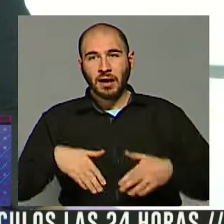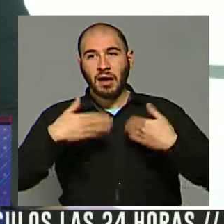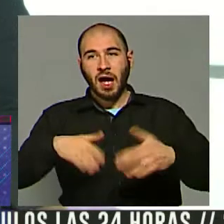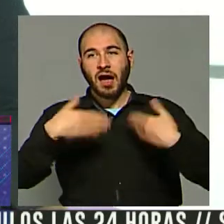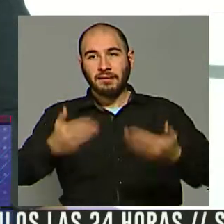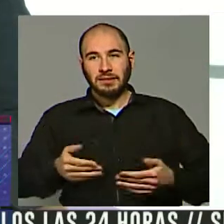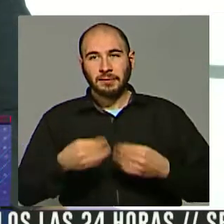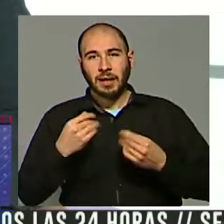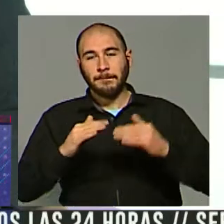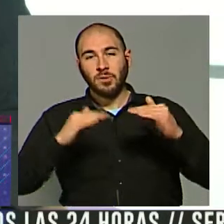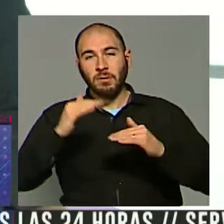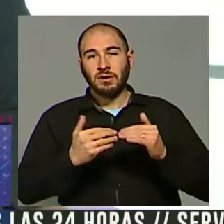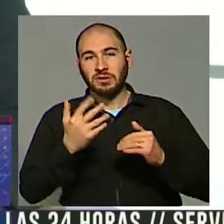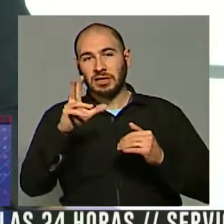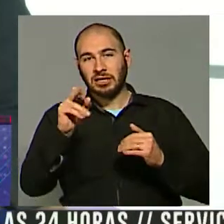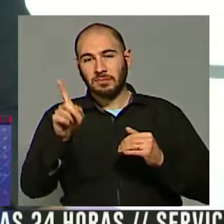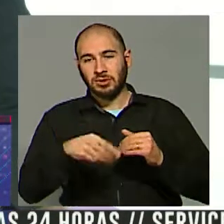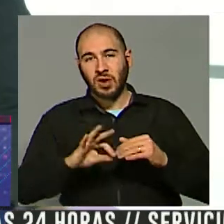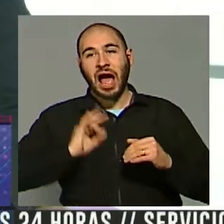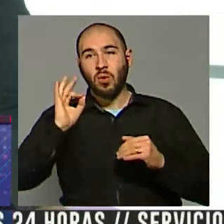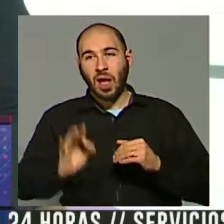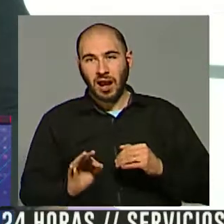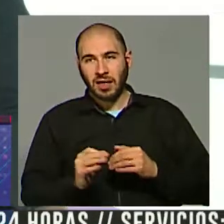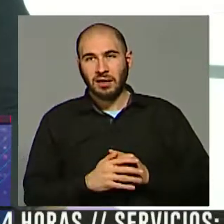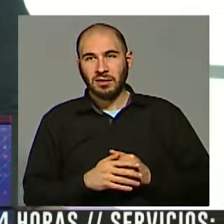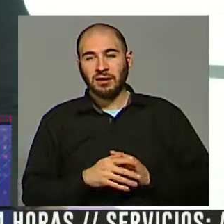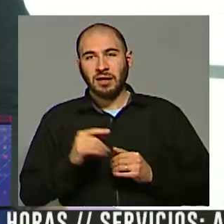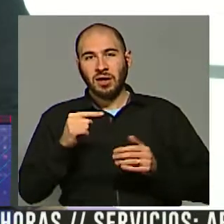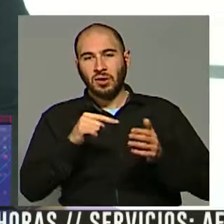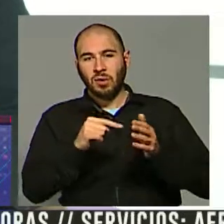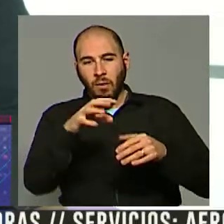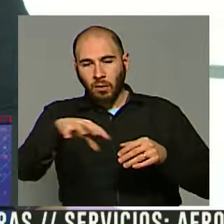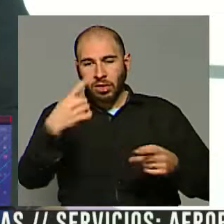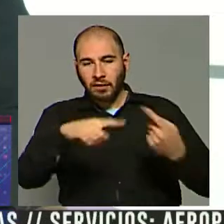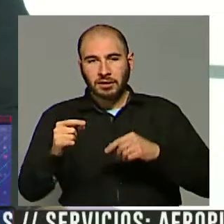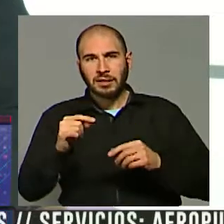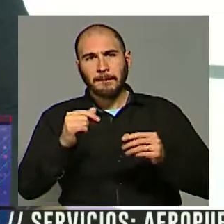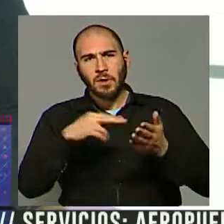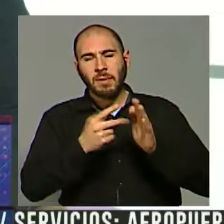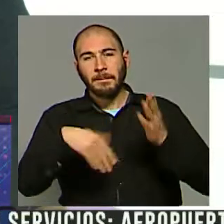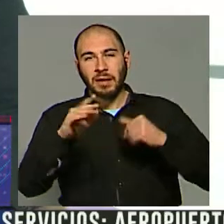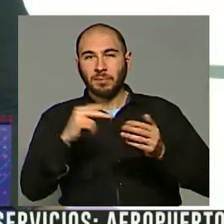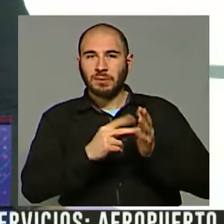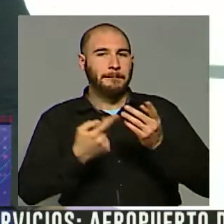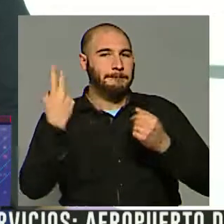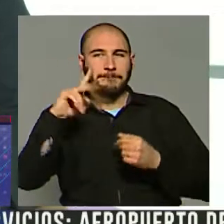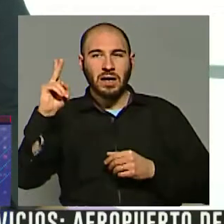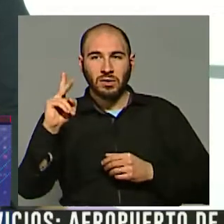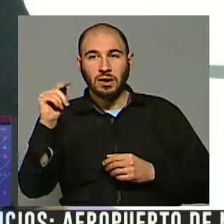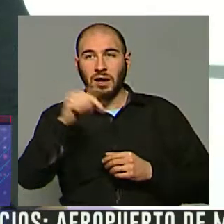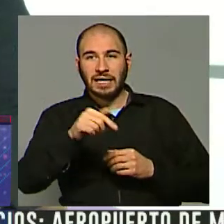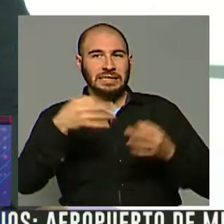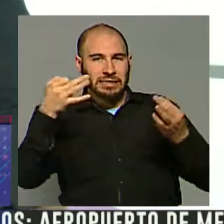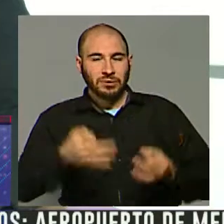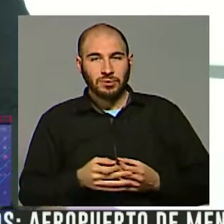para llegar en promedio cerca del 30% anual. Uno mira los distintos rubros y uno ve que los rubros más sensibles son los más afectados. Y es ahí